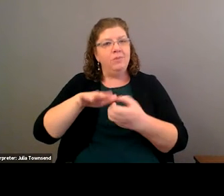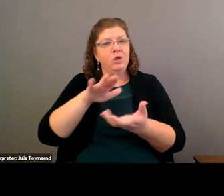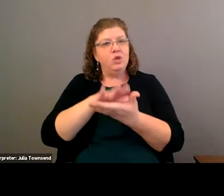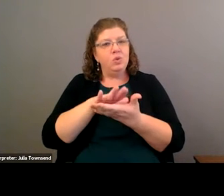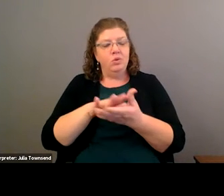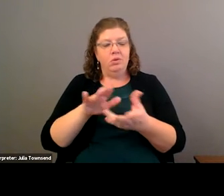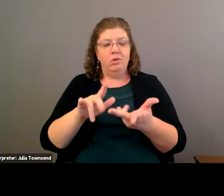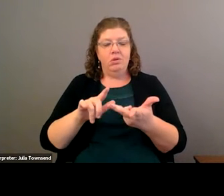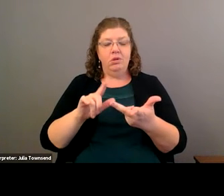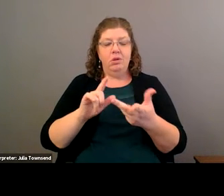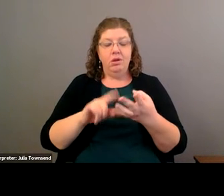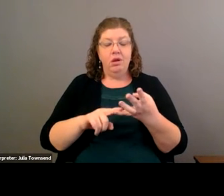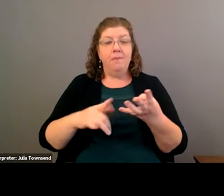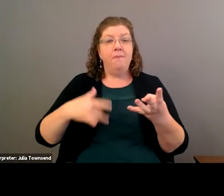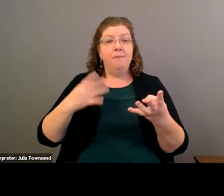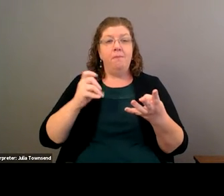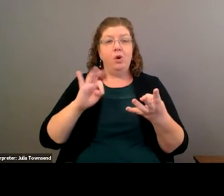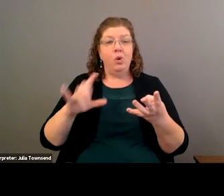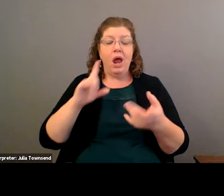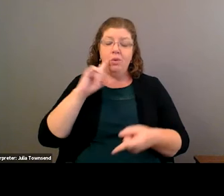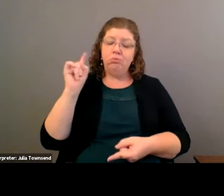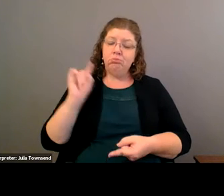su escuela del vecindario.